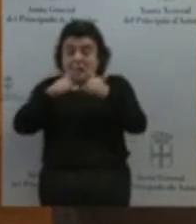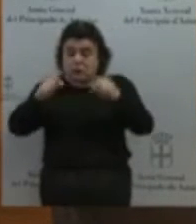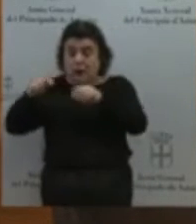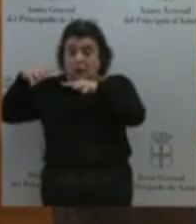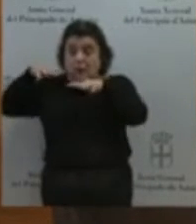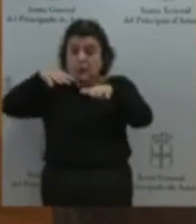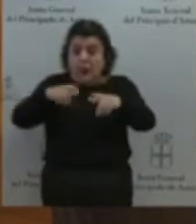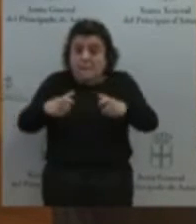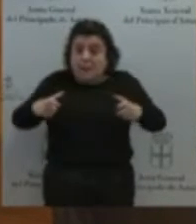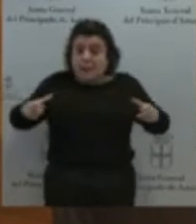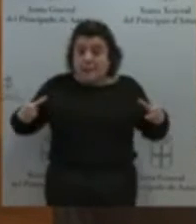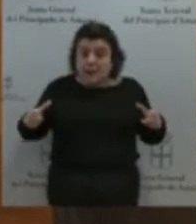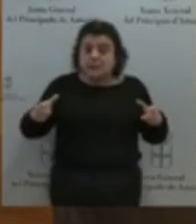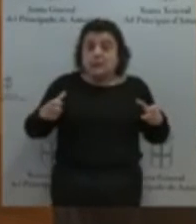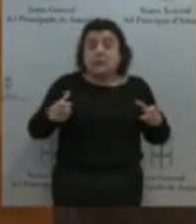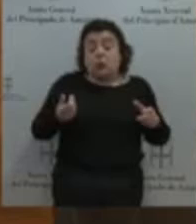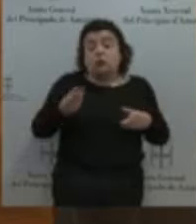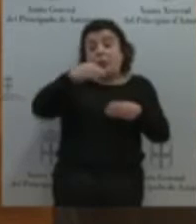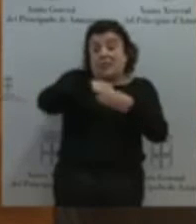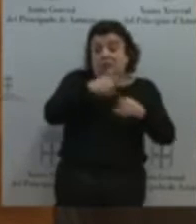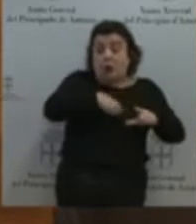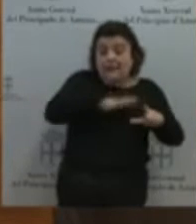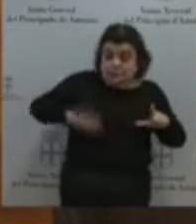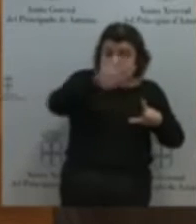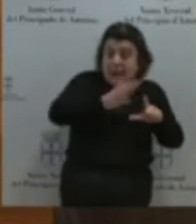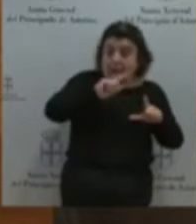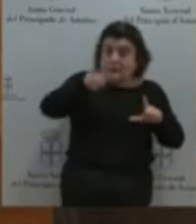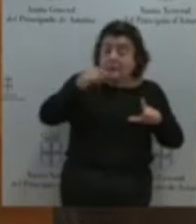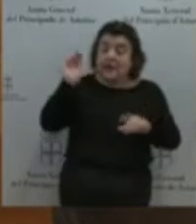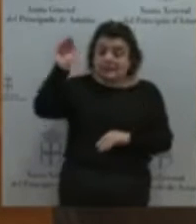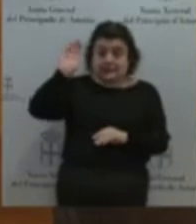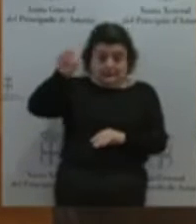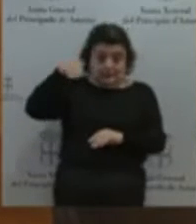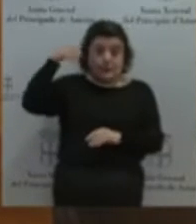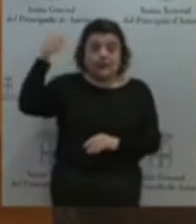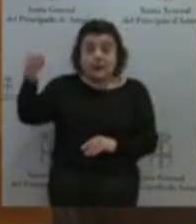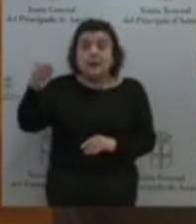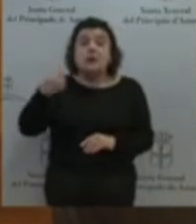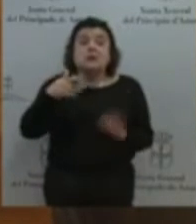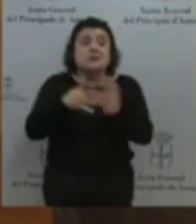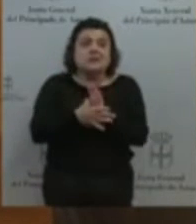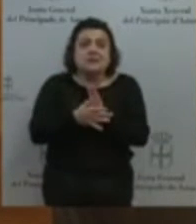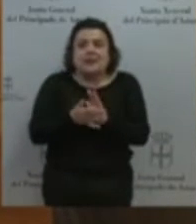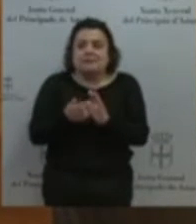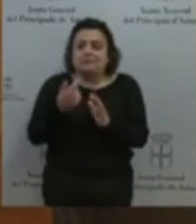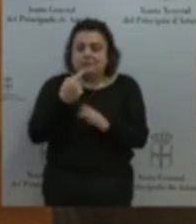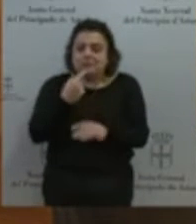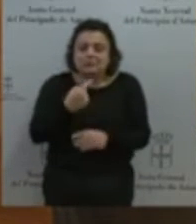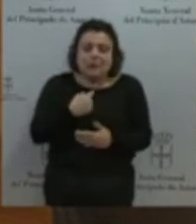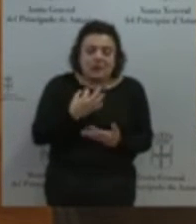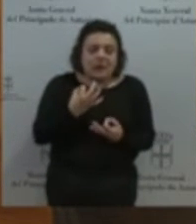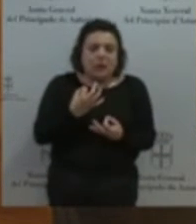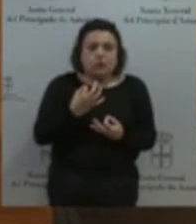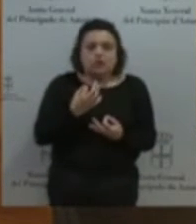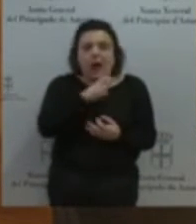península, nos invita a cuidar más que nunca ese eslogan que lleva resonando hace 3 décadas de Asturias como